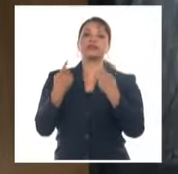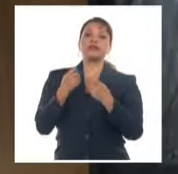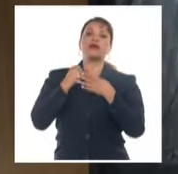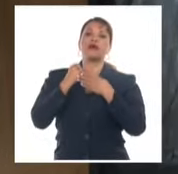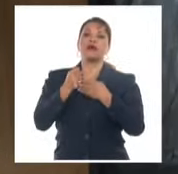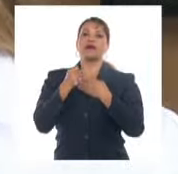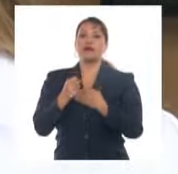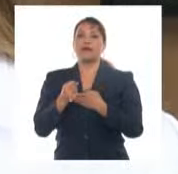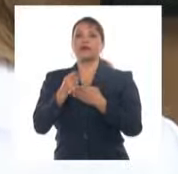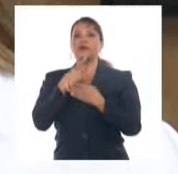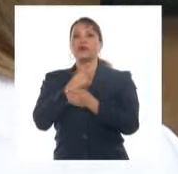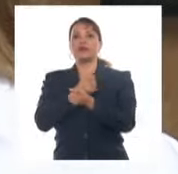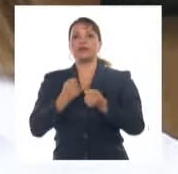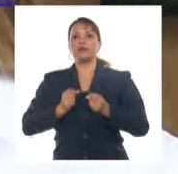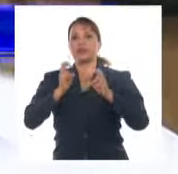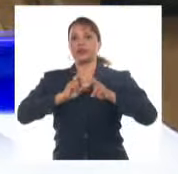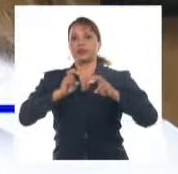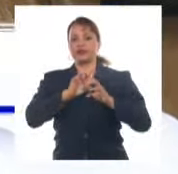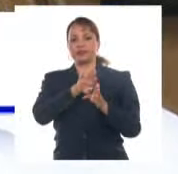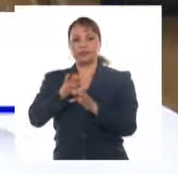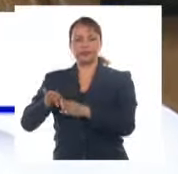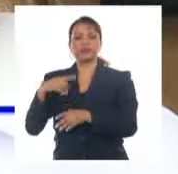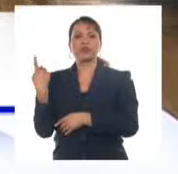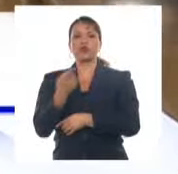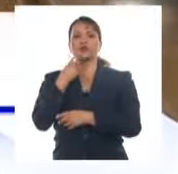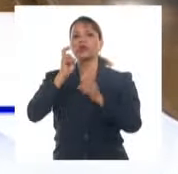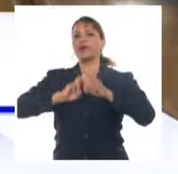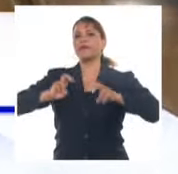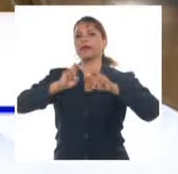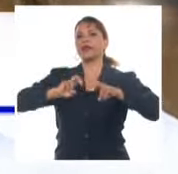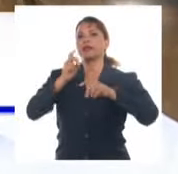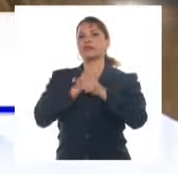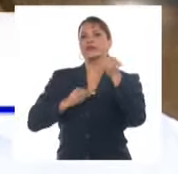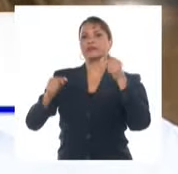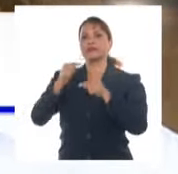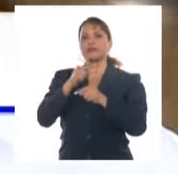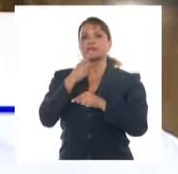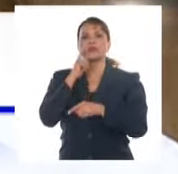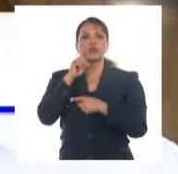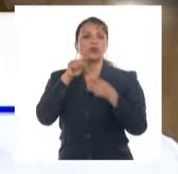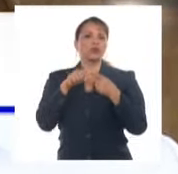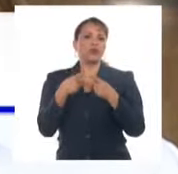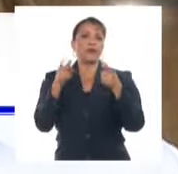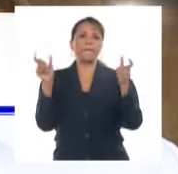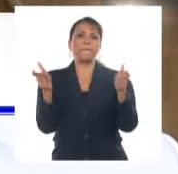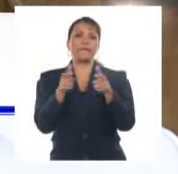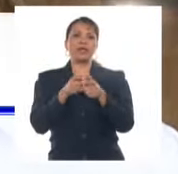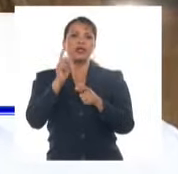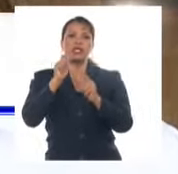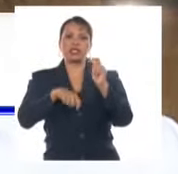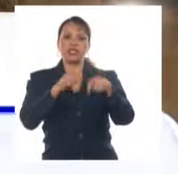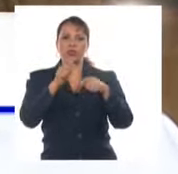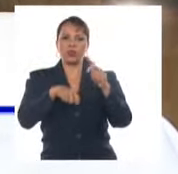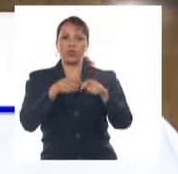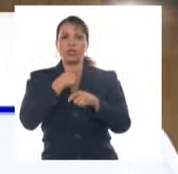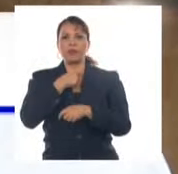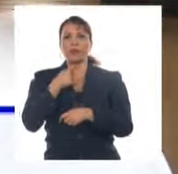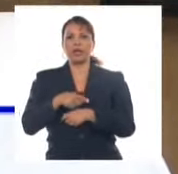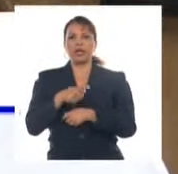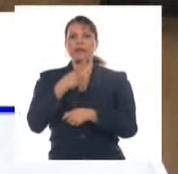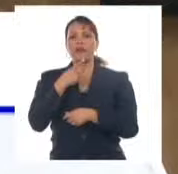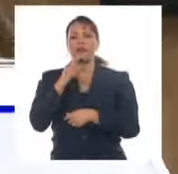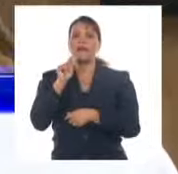actividad investigativa nosotros hacemos investigaciones sobre todo eh tratando de minimizar la cirugía o sea de hacer abordajes